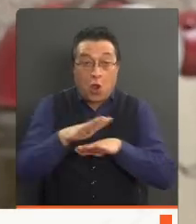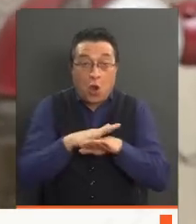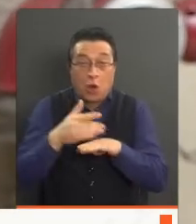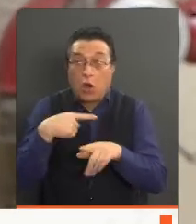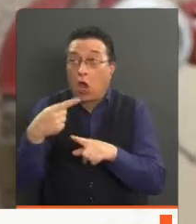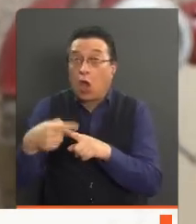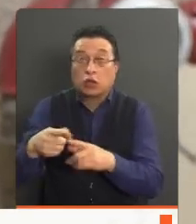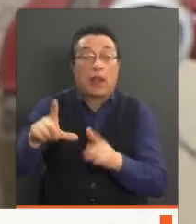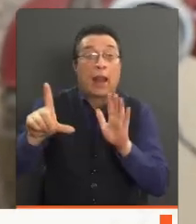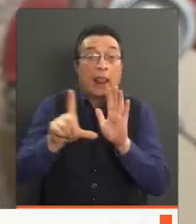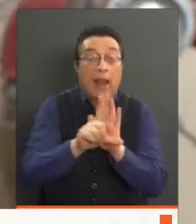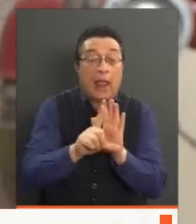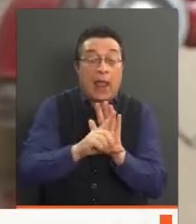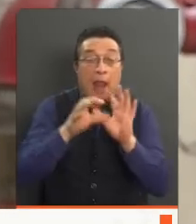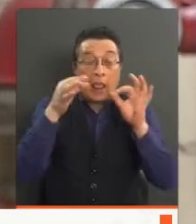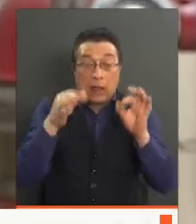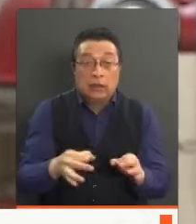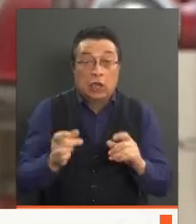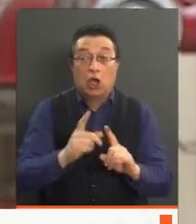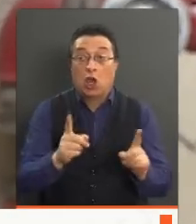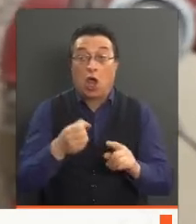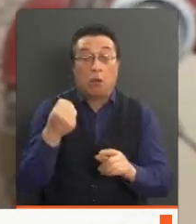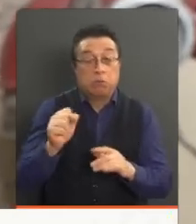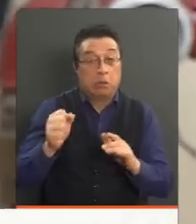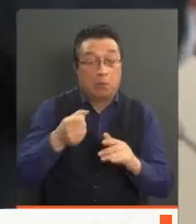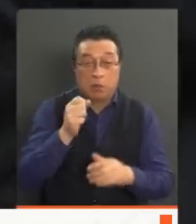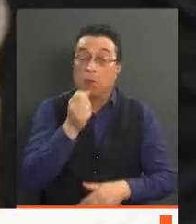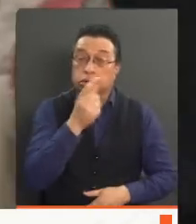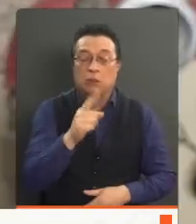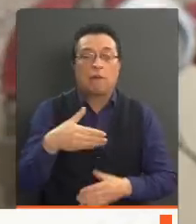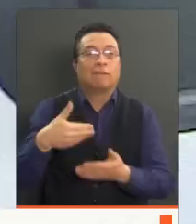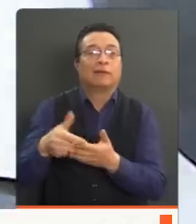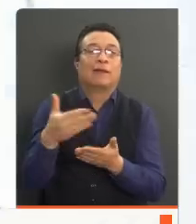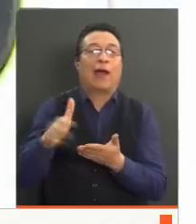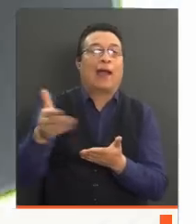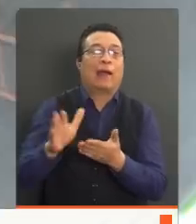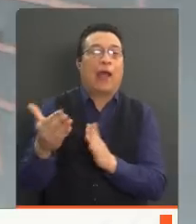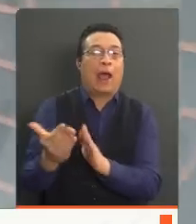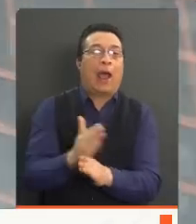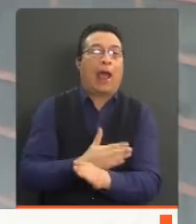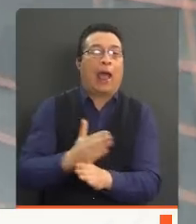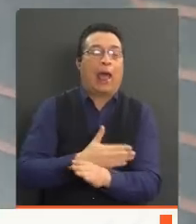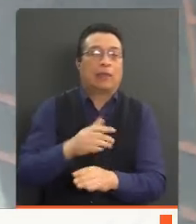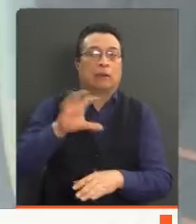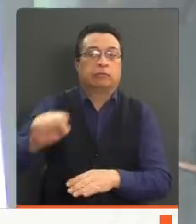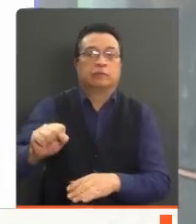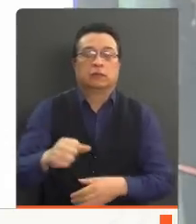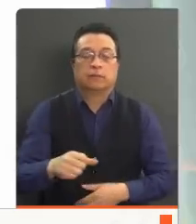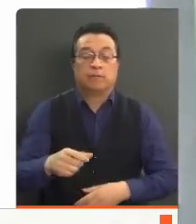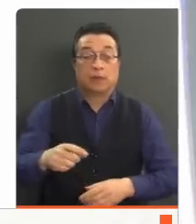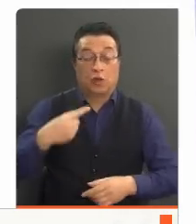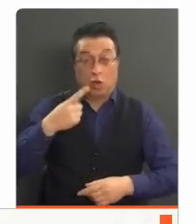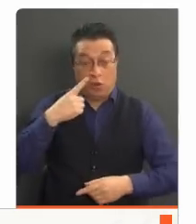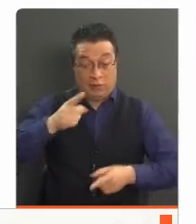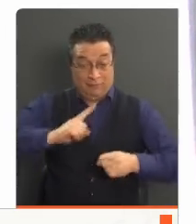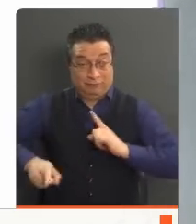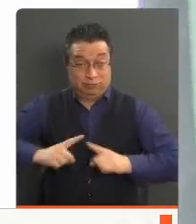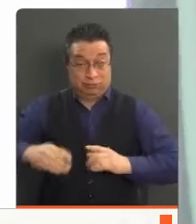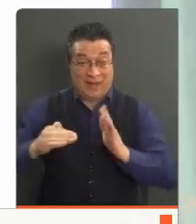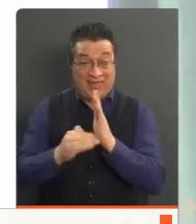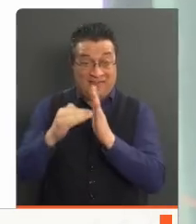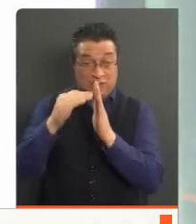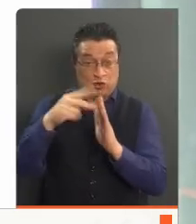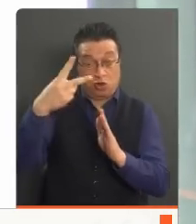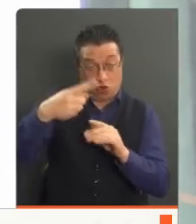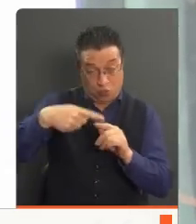legal, a un caso legal, pues me imagino que las van a sacar antes de que se los descubran. La administración del edificio, ubicado a 2 cuadras de